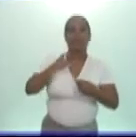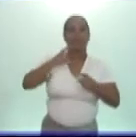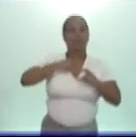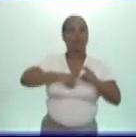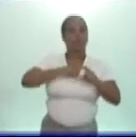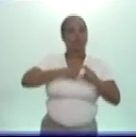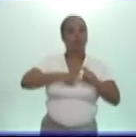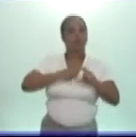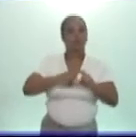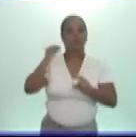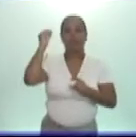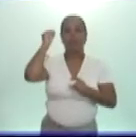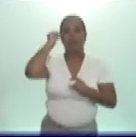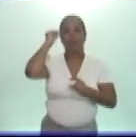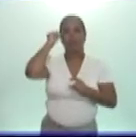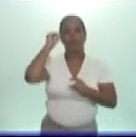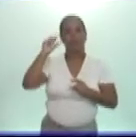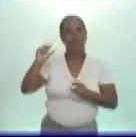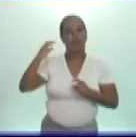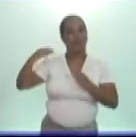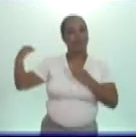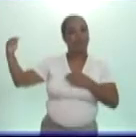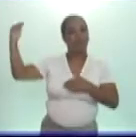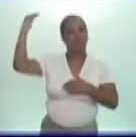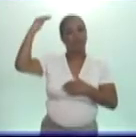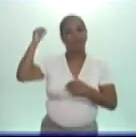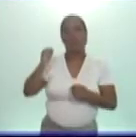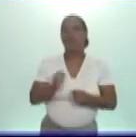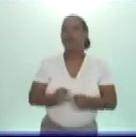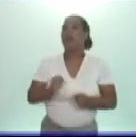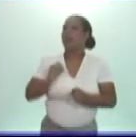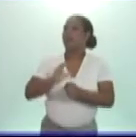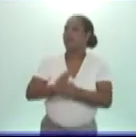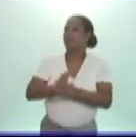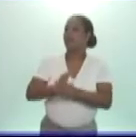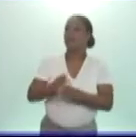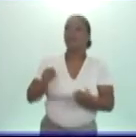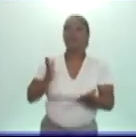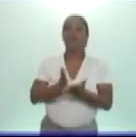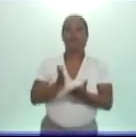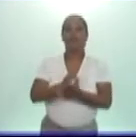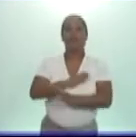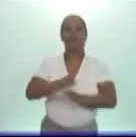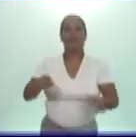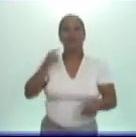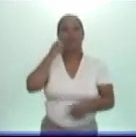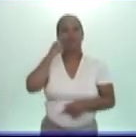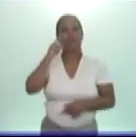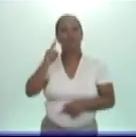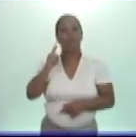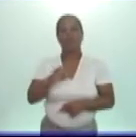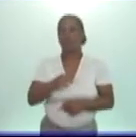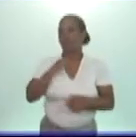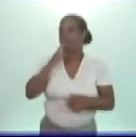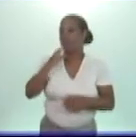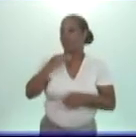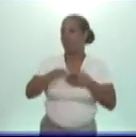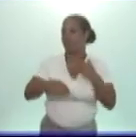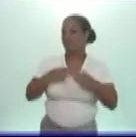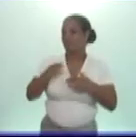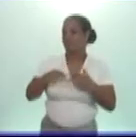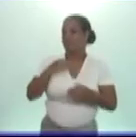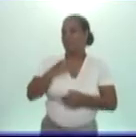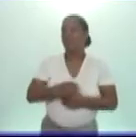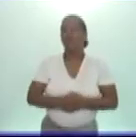un poquito más a partir de cosas que hemos visto en clase, hacer algunas aplicaciones son los problemas. Y como que ya ustedes están al final